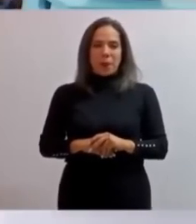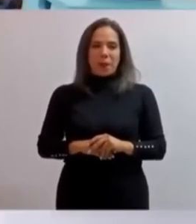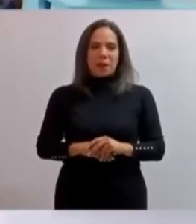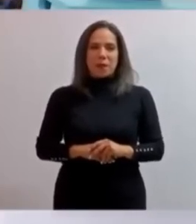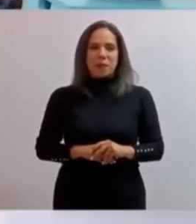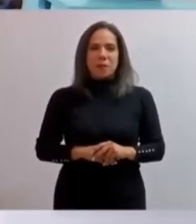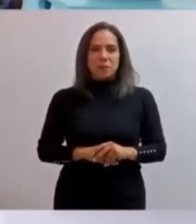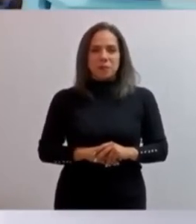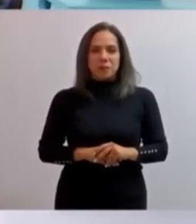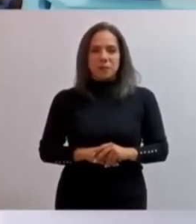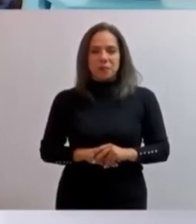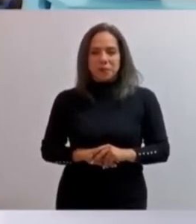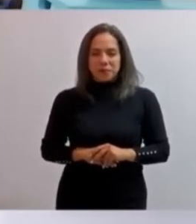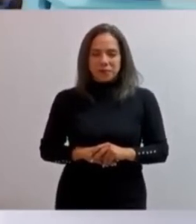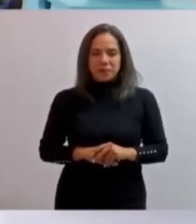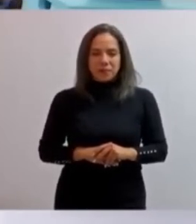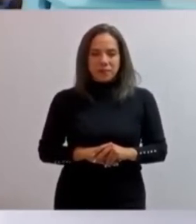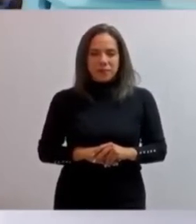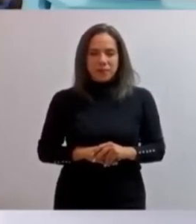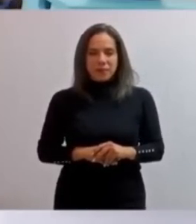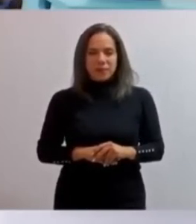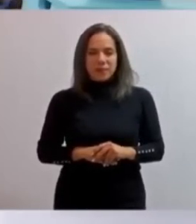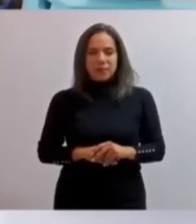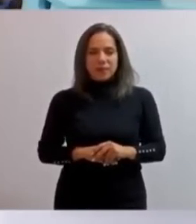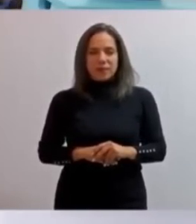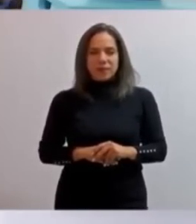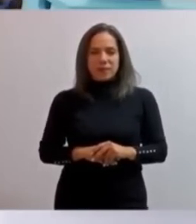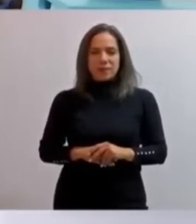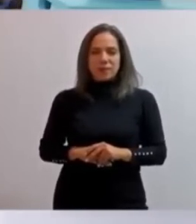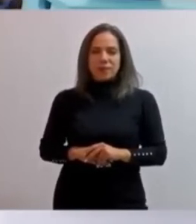a los comentarios y a las preguntas que nos hacen.